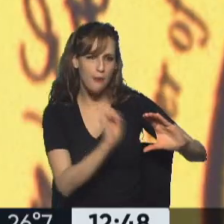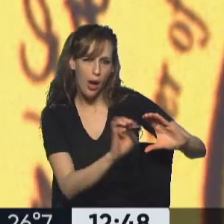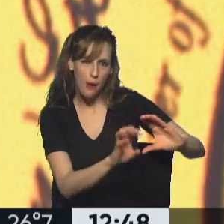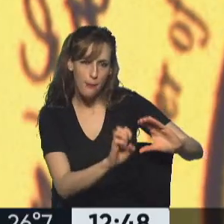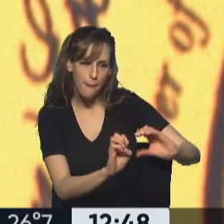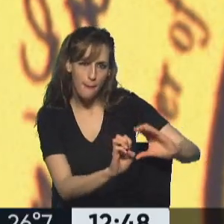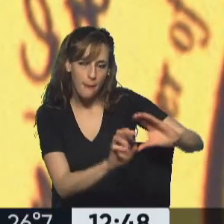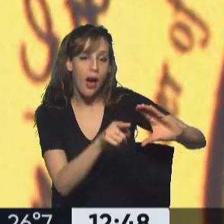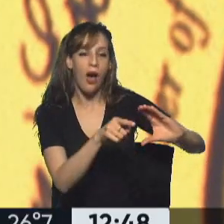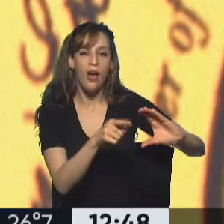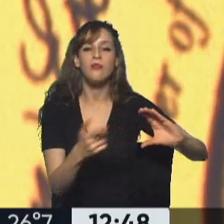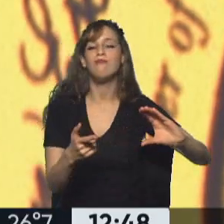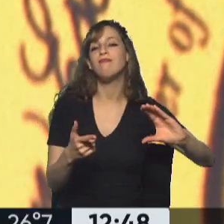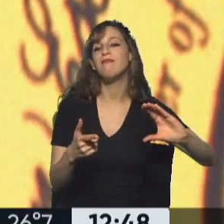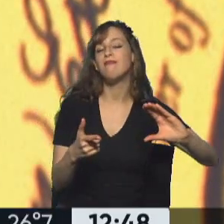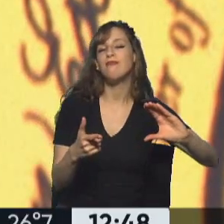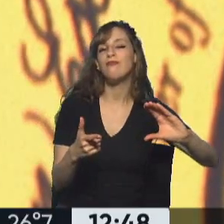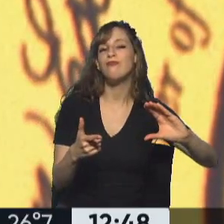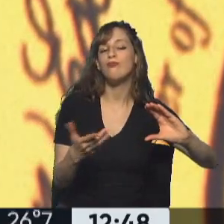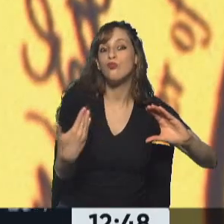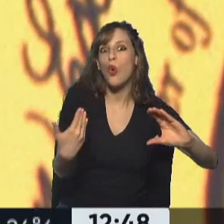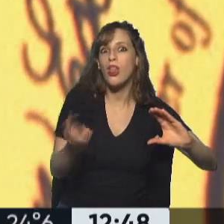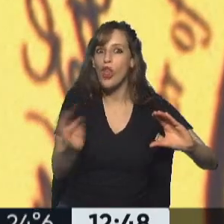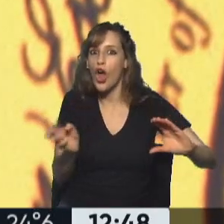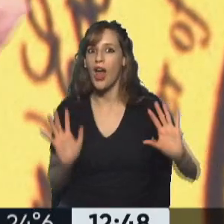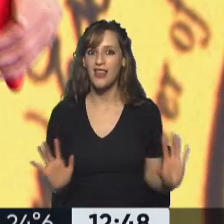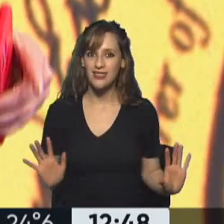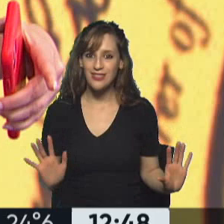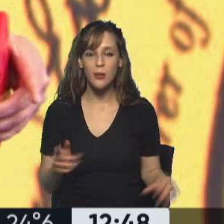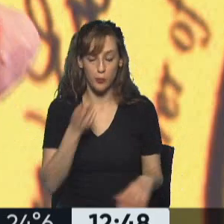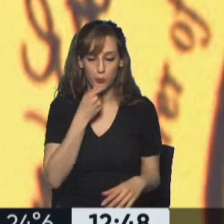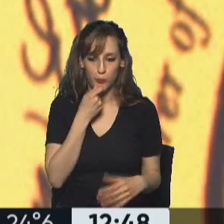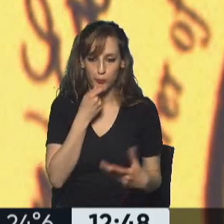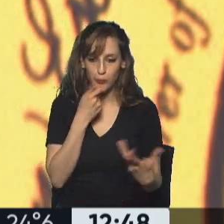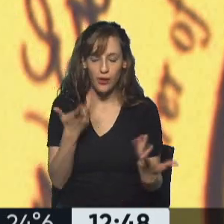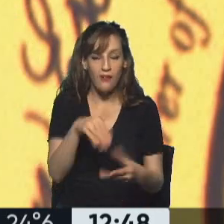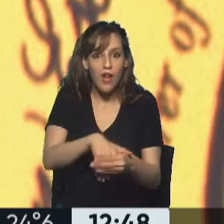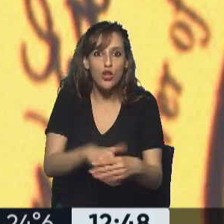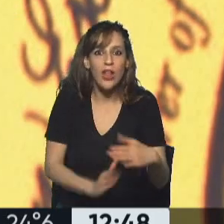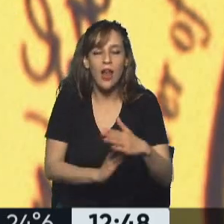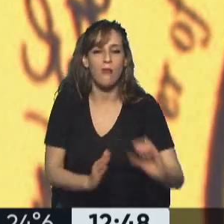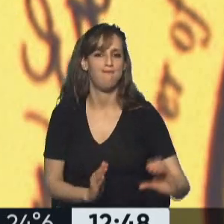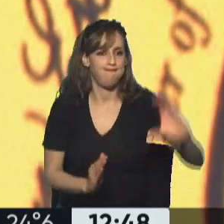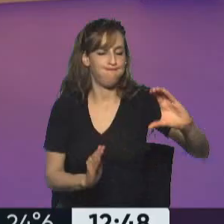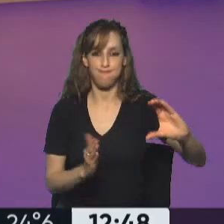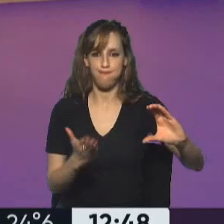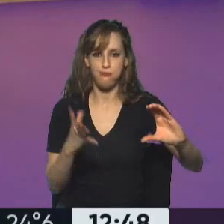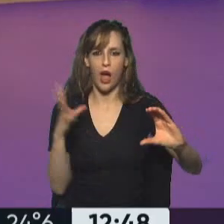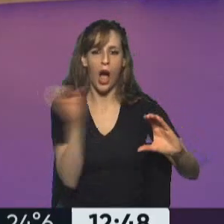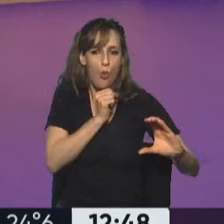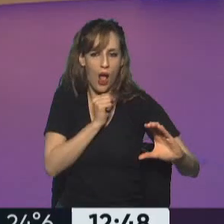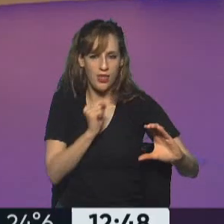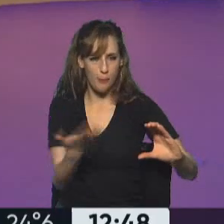de repente con corridas cambiarias llevarse muchos dólares bancos de repente tiene espalda para defenderse de más chiquitos de menos espalda bueno se compraron